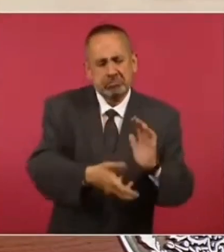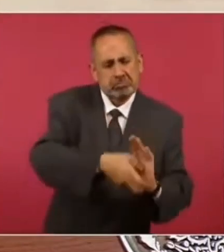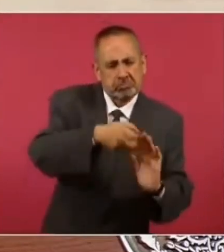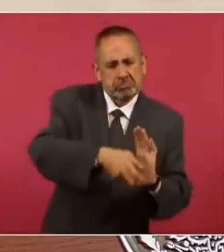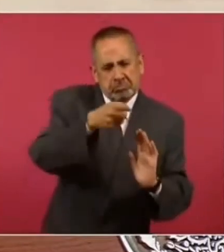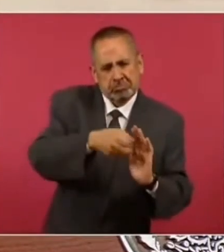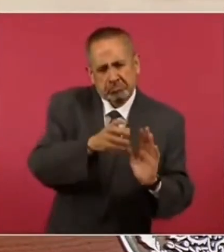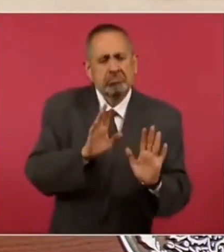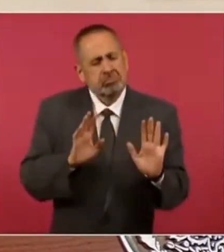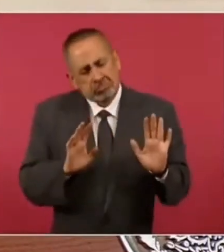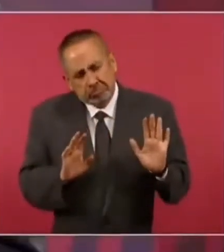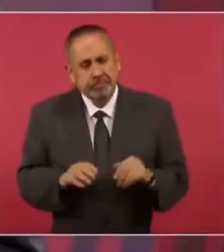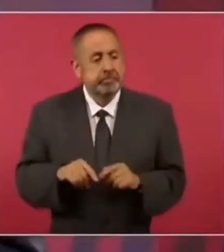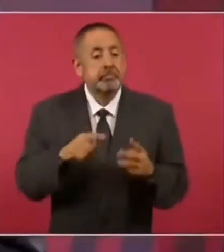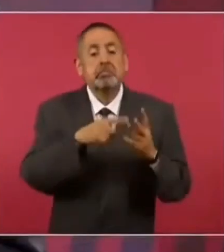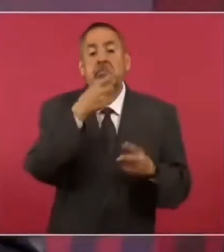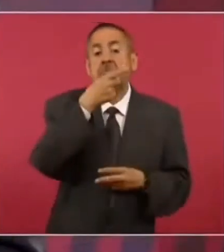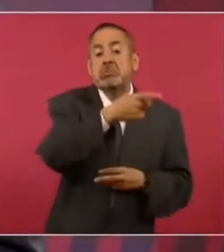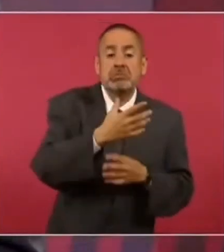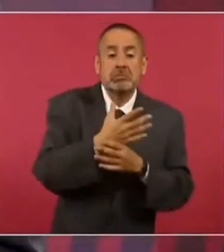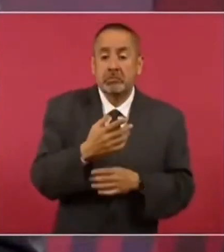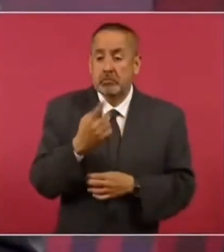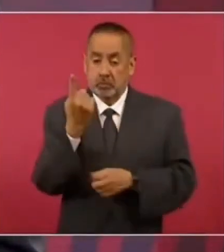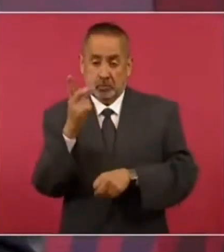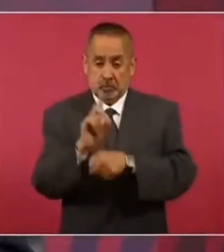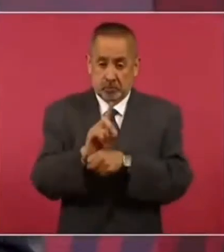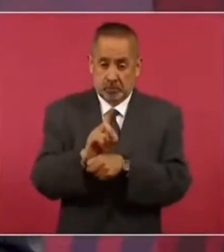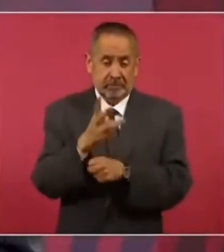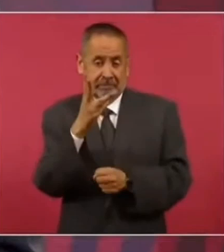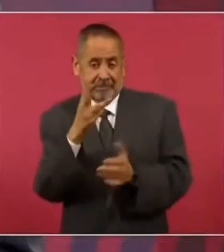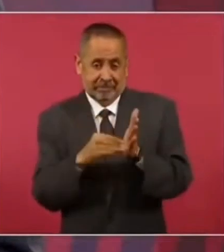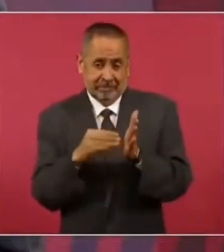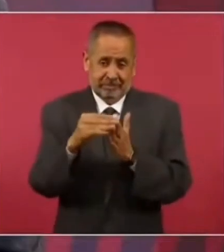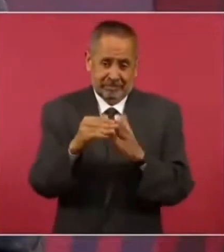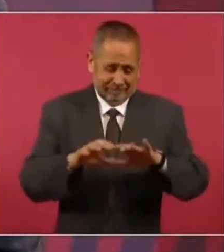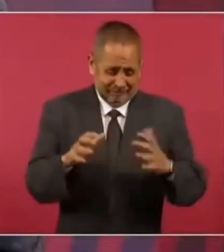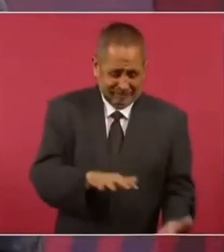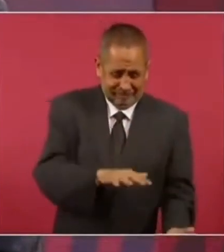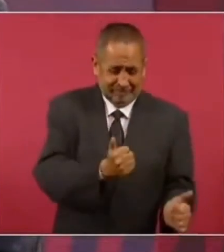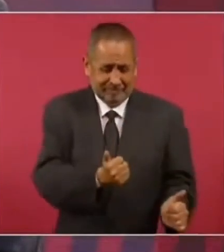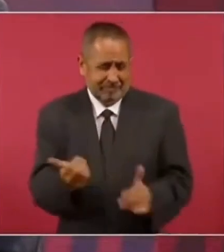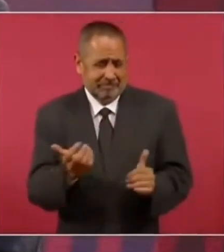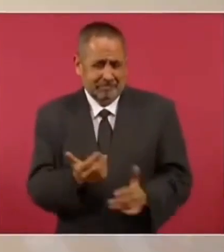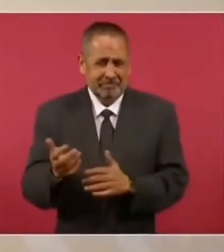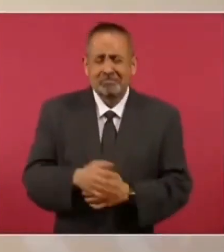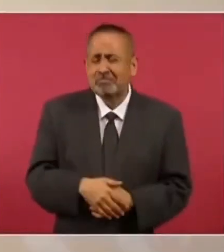Hablaron de que iban a extraer hasta 3 millones de barriles diarios de petróleo. Están extrayendo